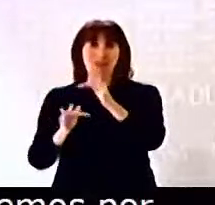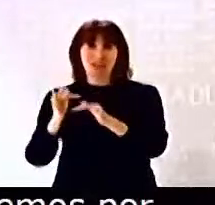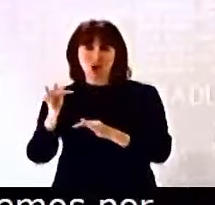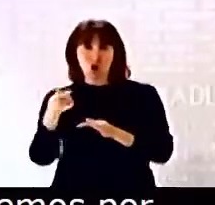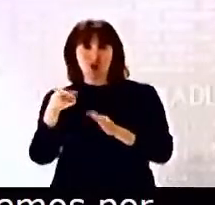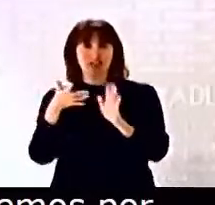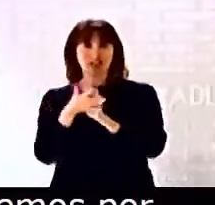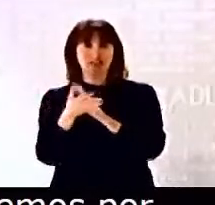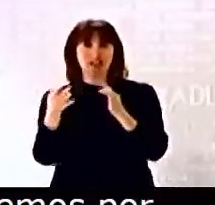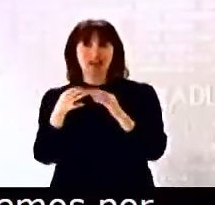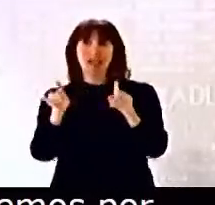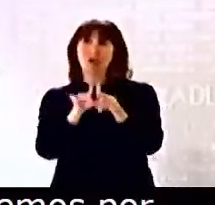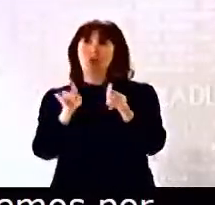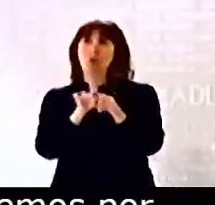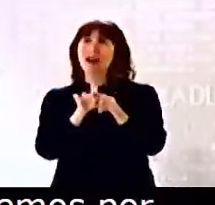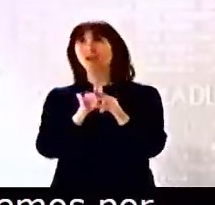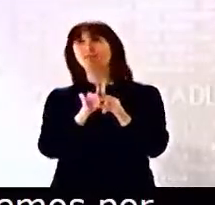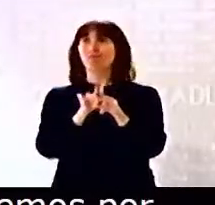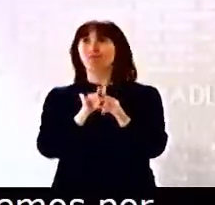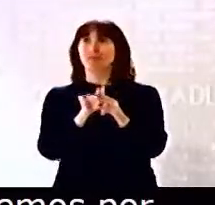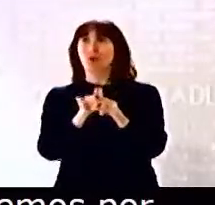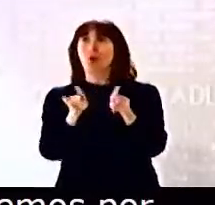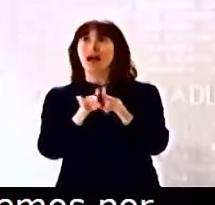como el carné de identidad de la variante.